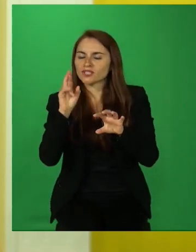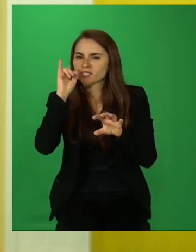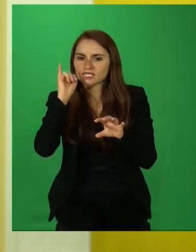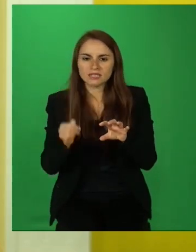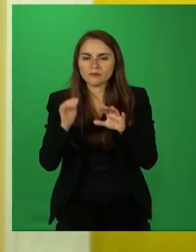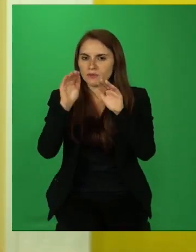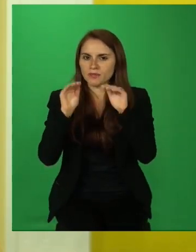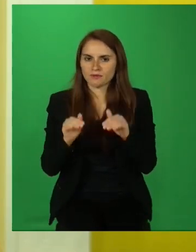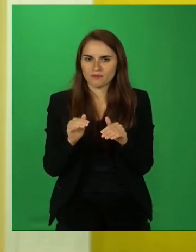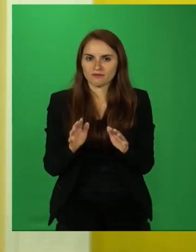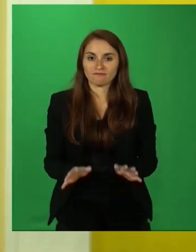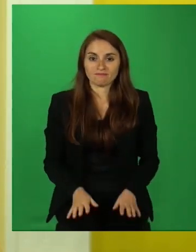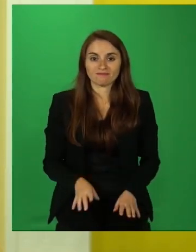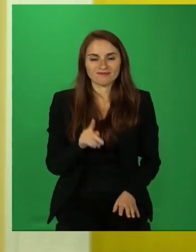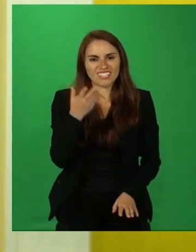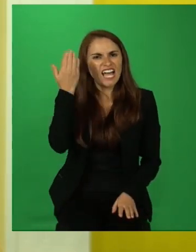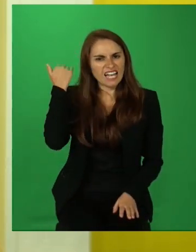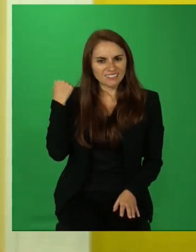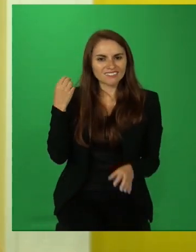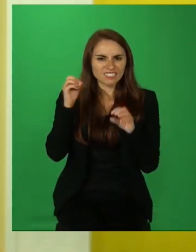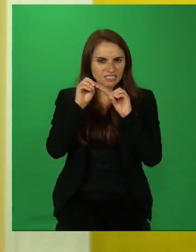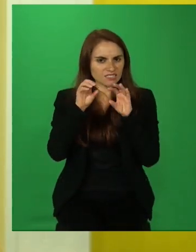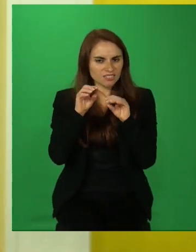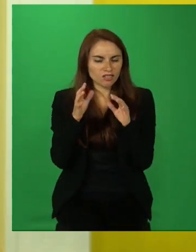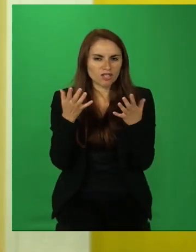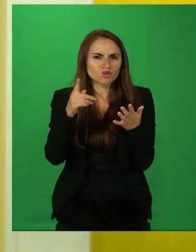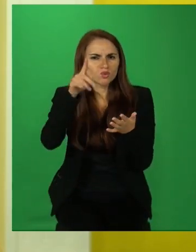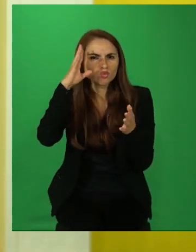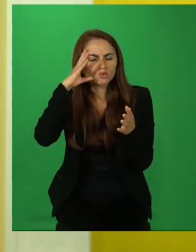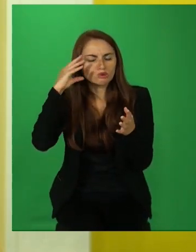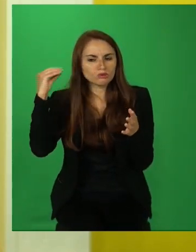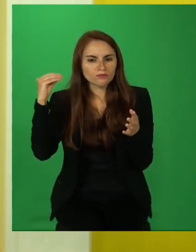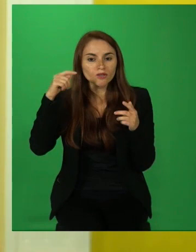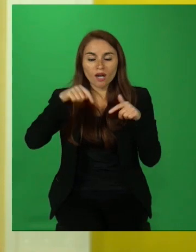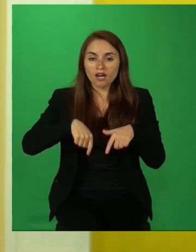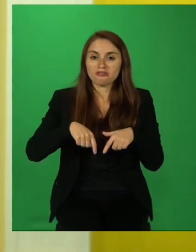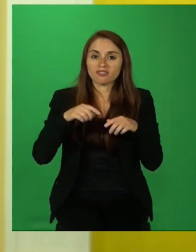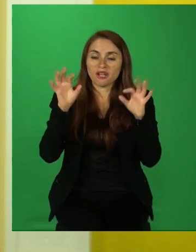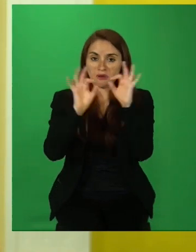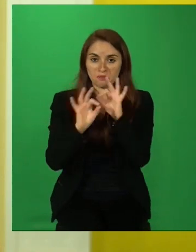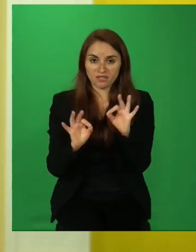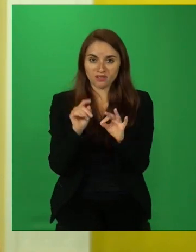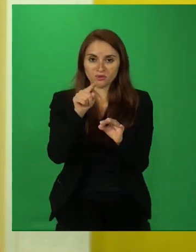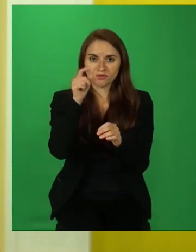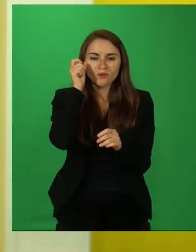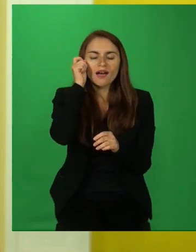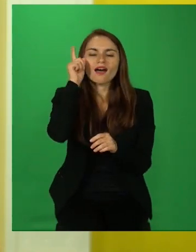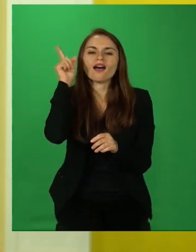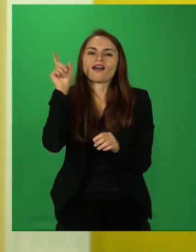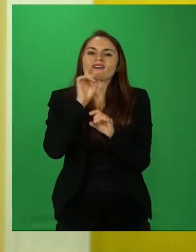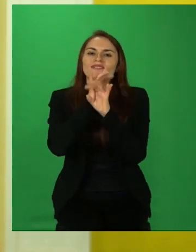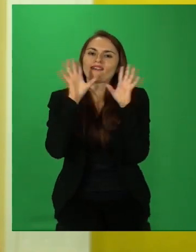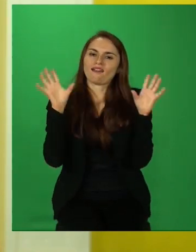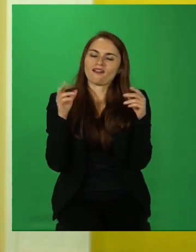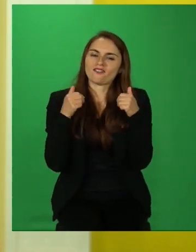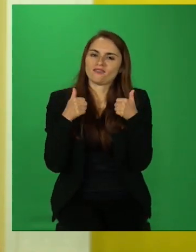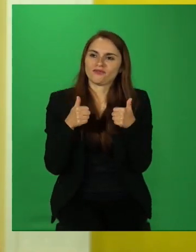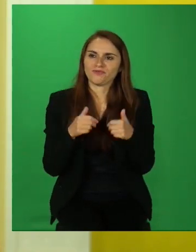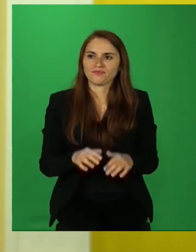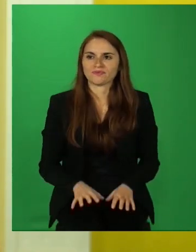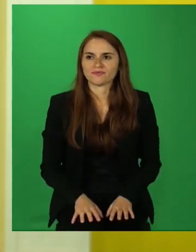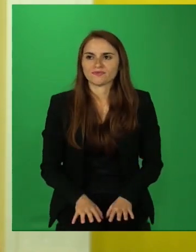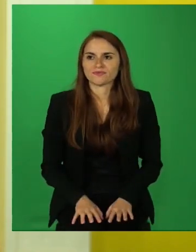y si no lo viste espero un cierto que hayas entendido en qué consiste la propiedad conmutativa